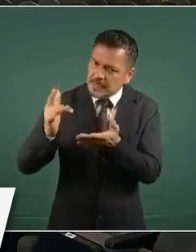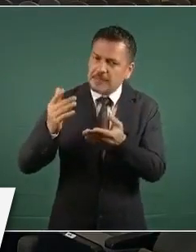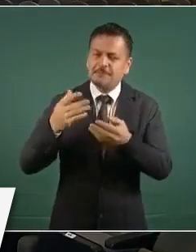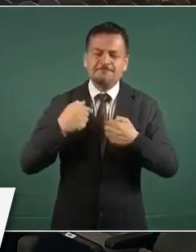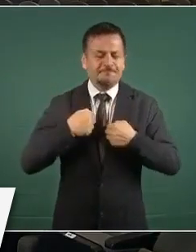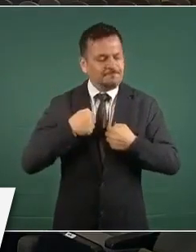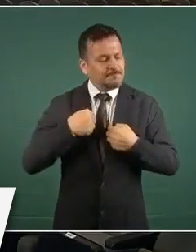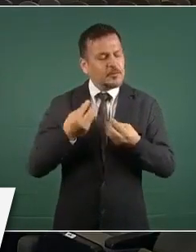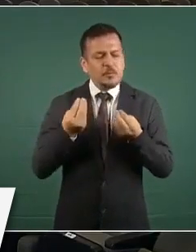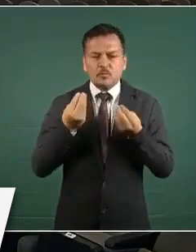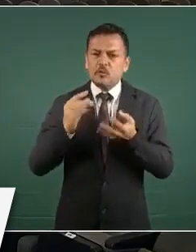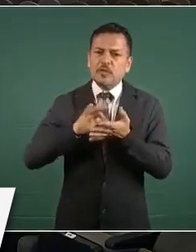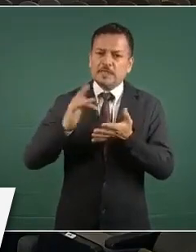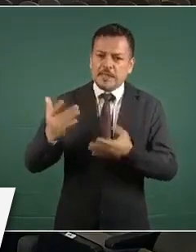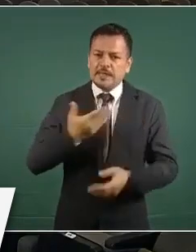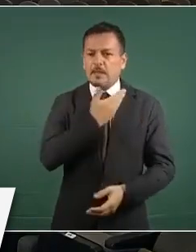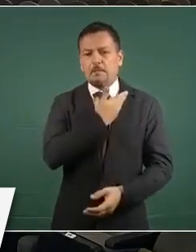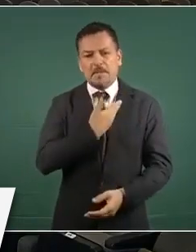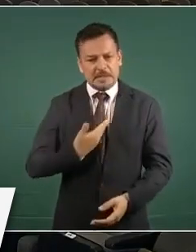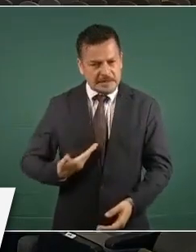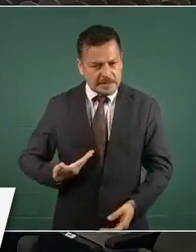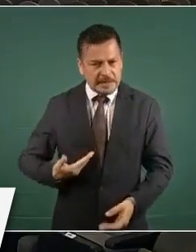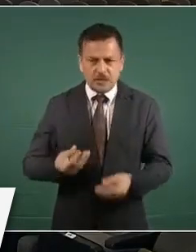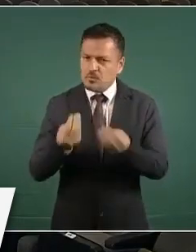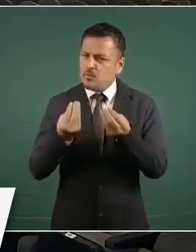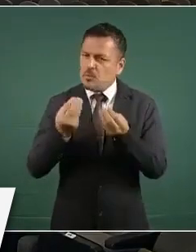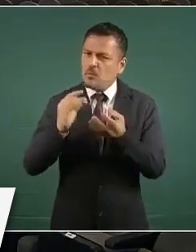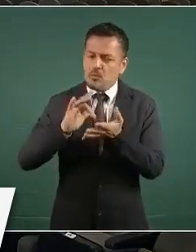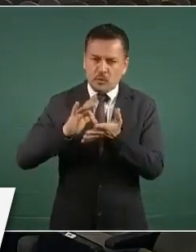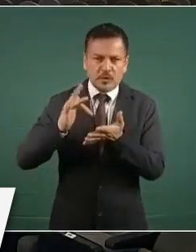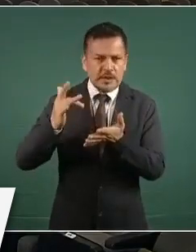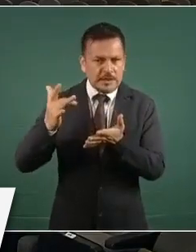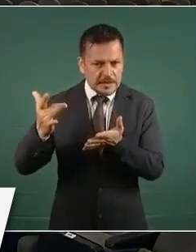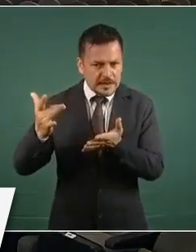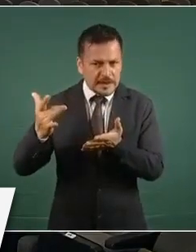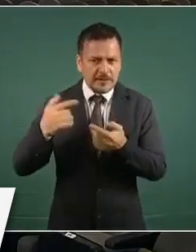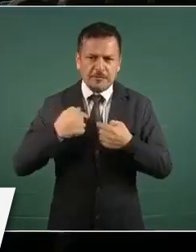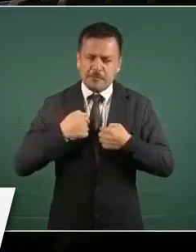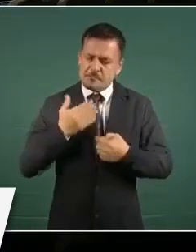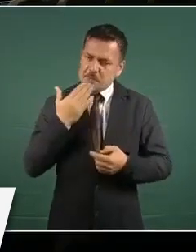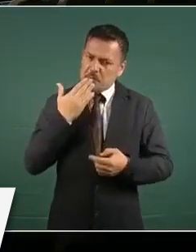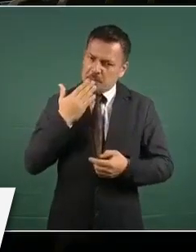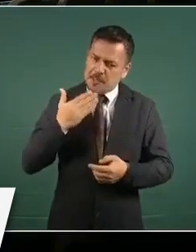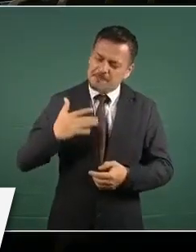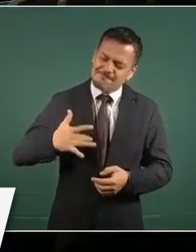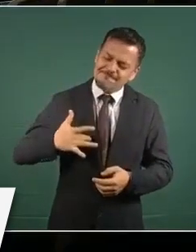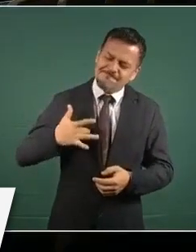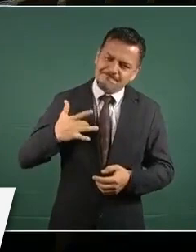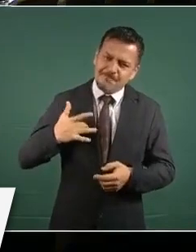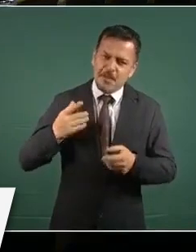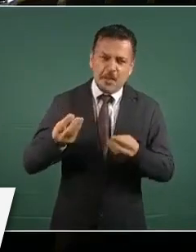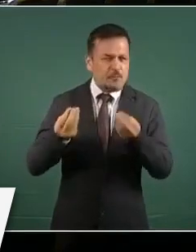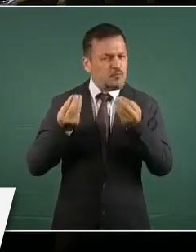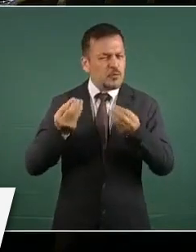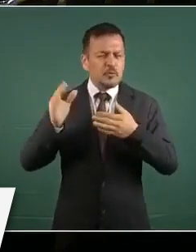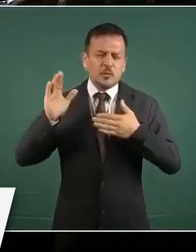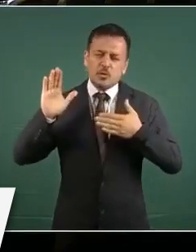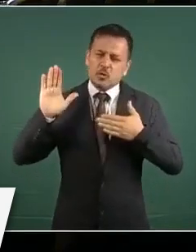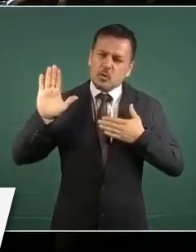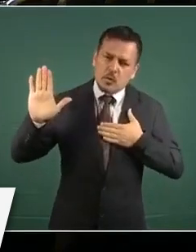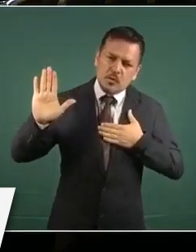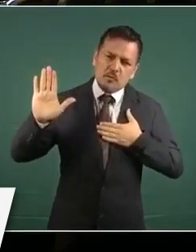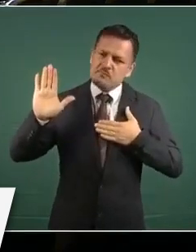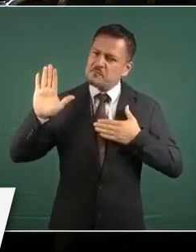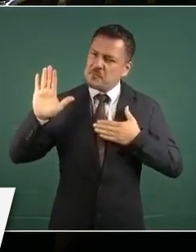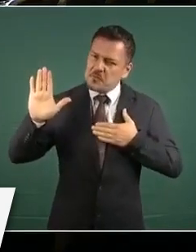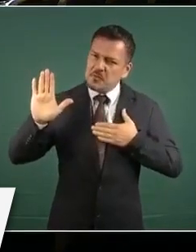me llenan de emoción me congratula y me comprometen doblemente a seguir haciendo lo que